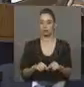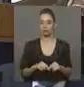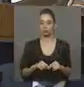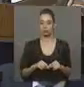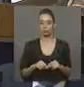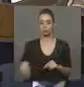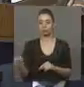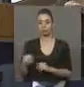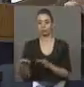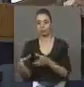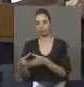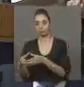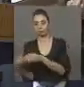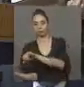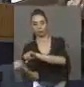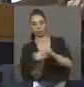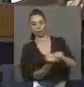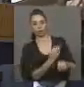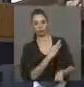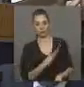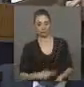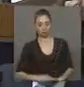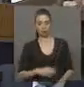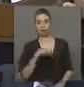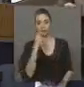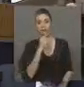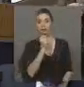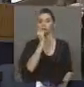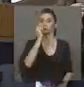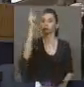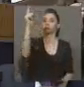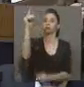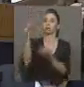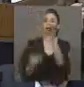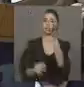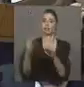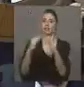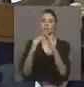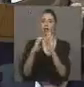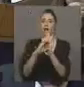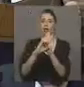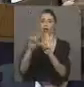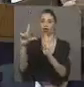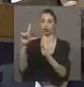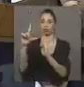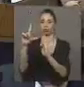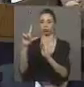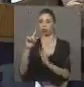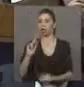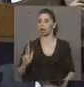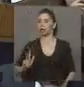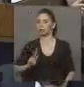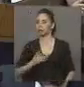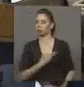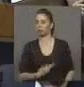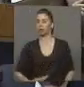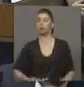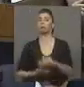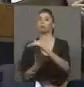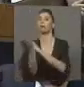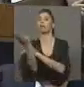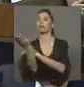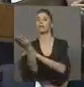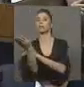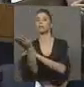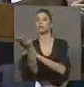Desde la oposición se ha dicho que se va a recurrir al Tribunal Constitucional, señor presidente, para